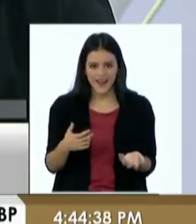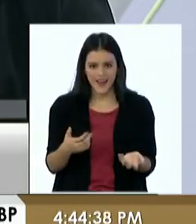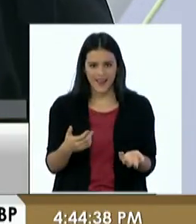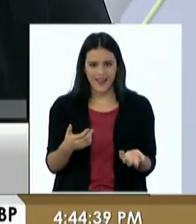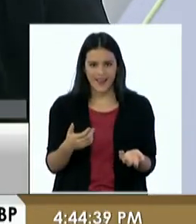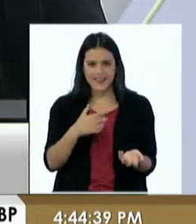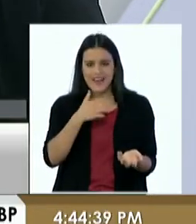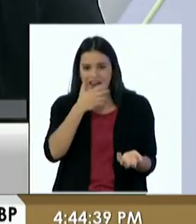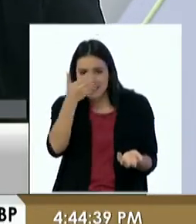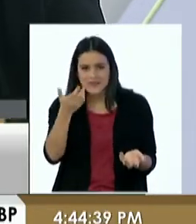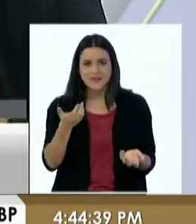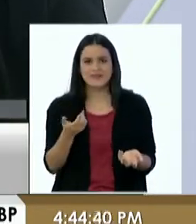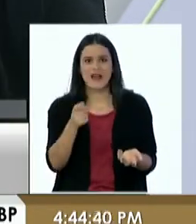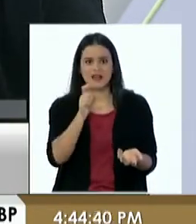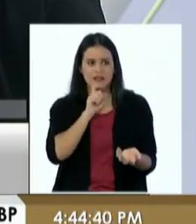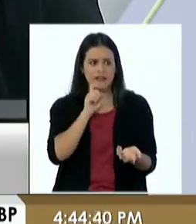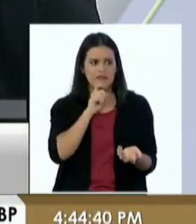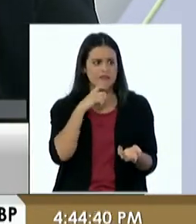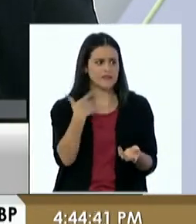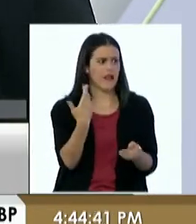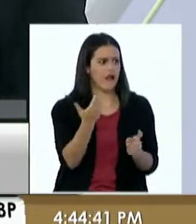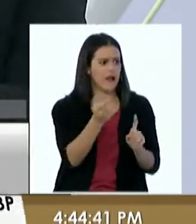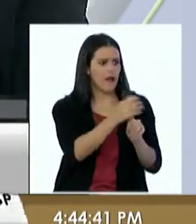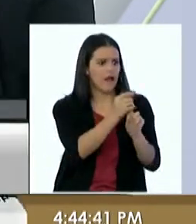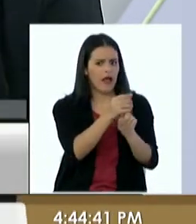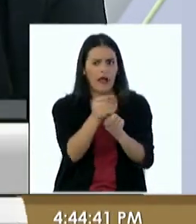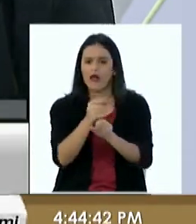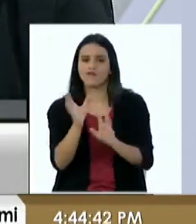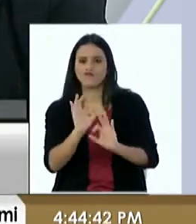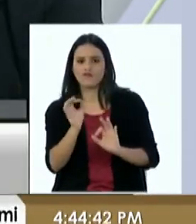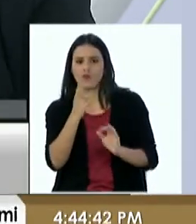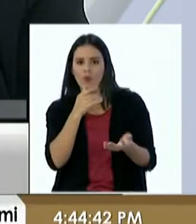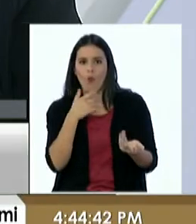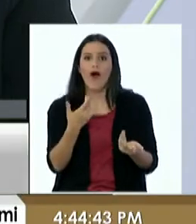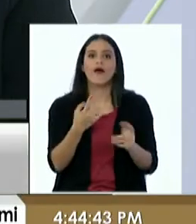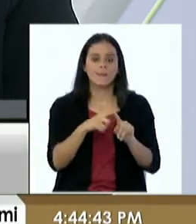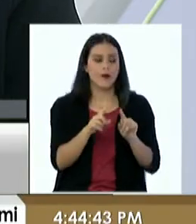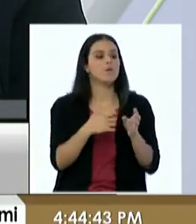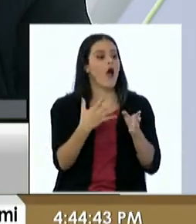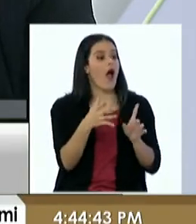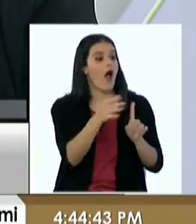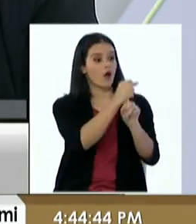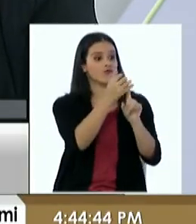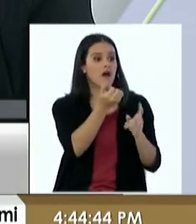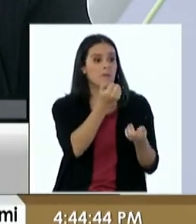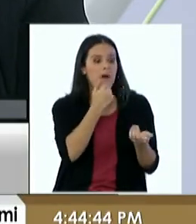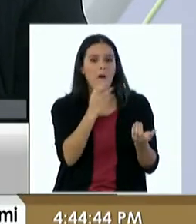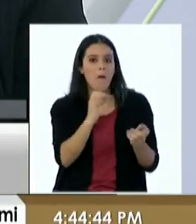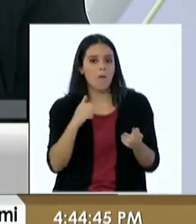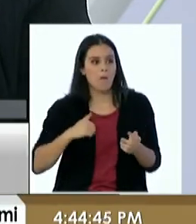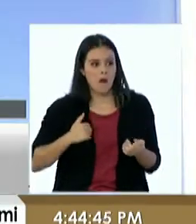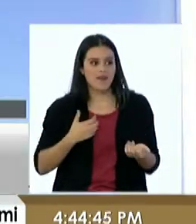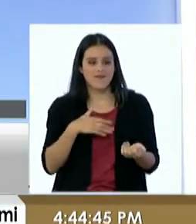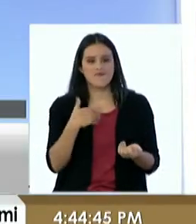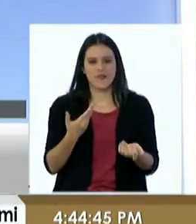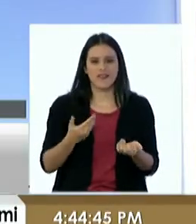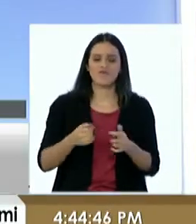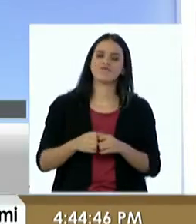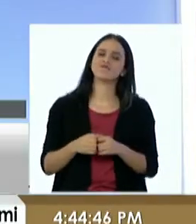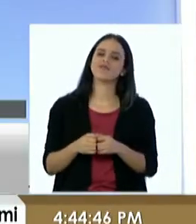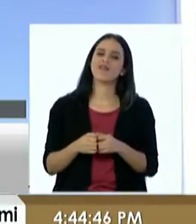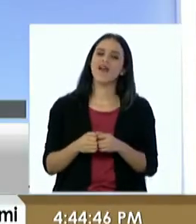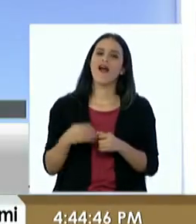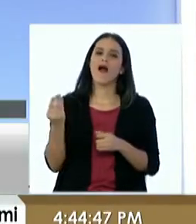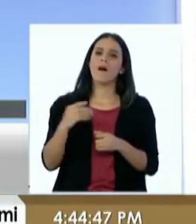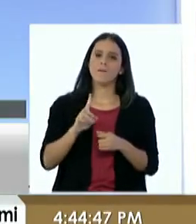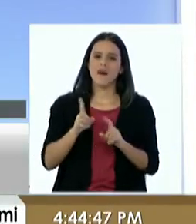algo más sencillo de acuerdo a lo que esté de temporada y lo que esté accesible para la madre muy bien en este caso también sería este